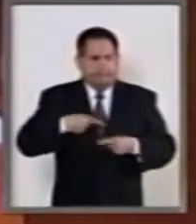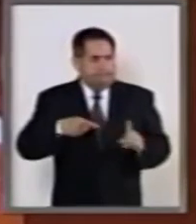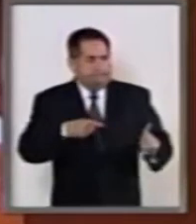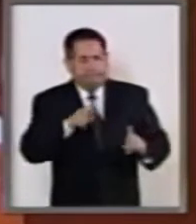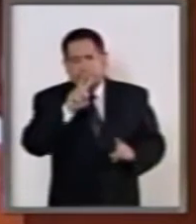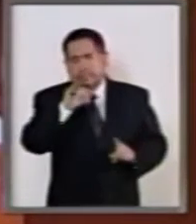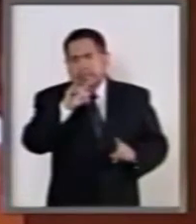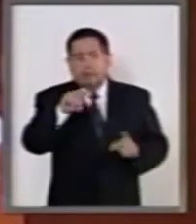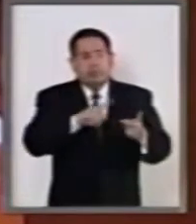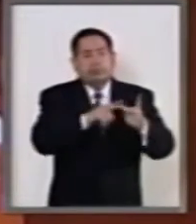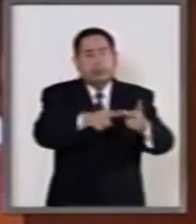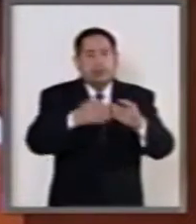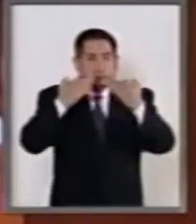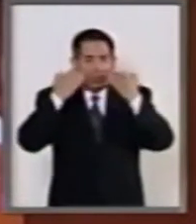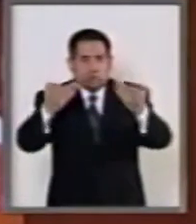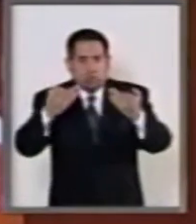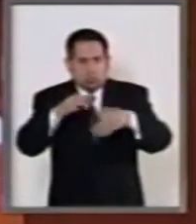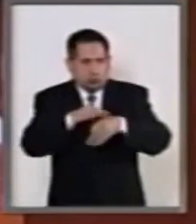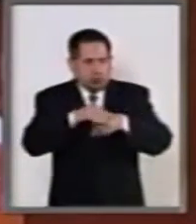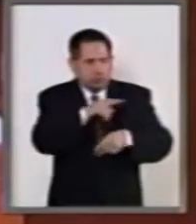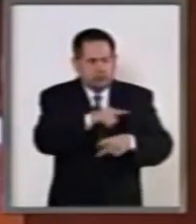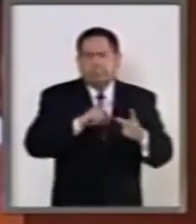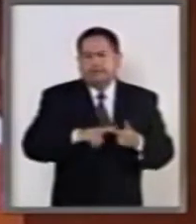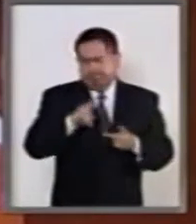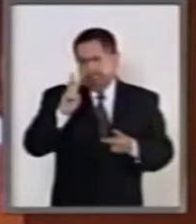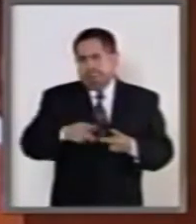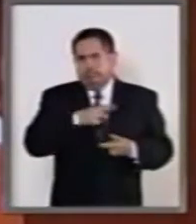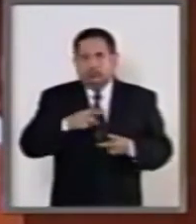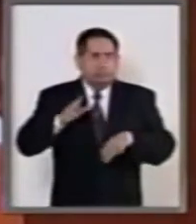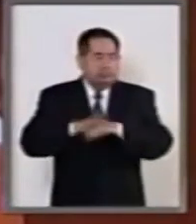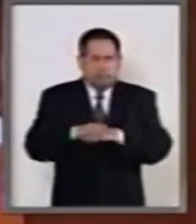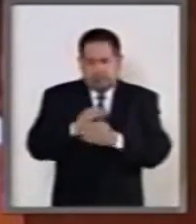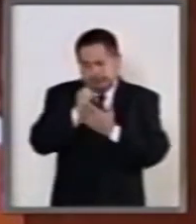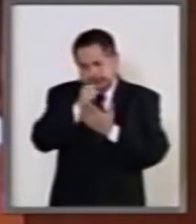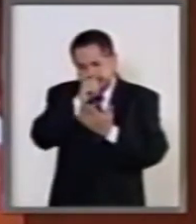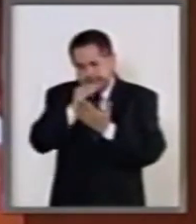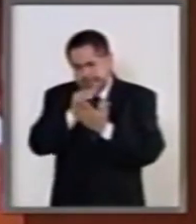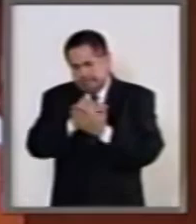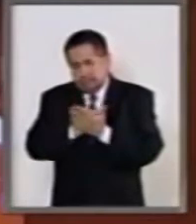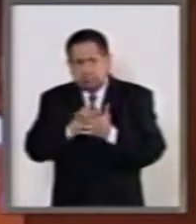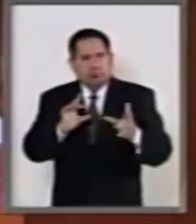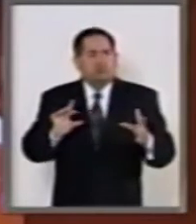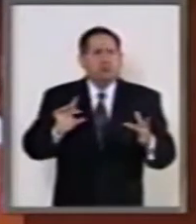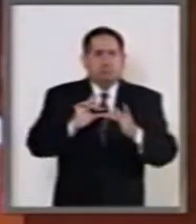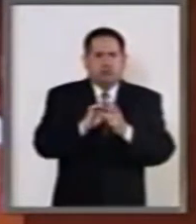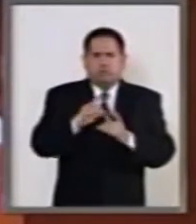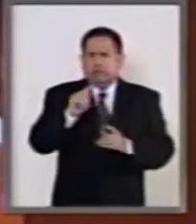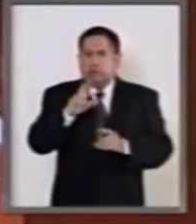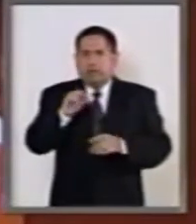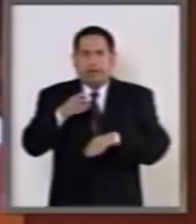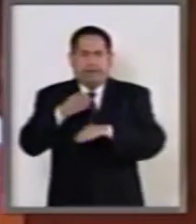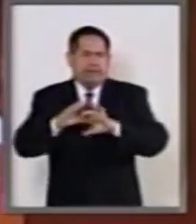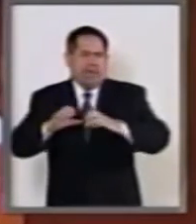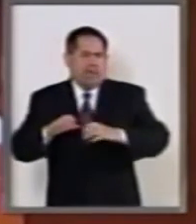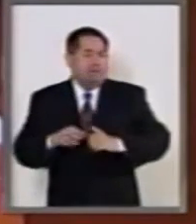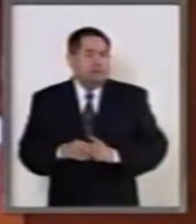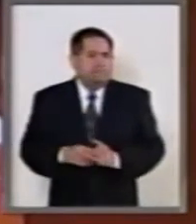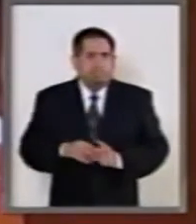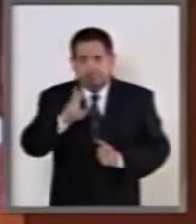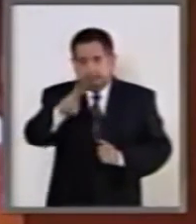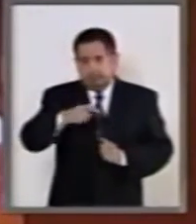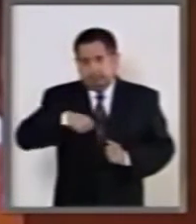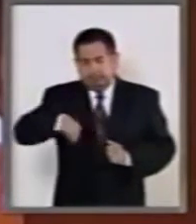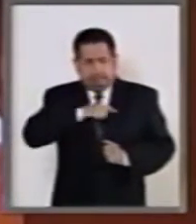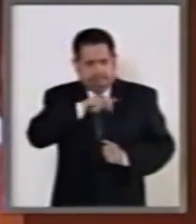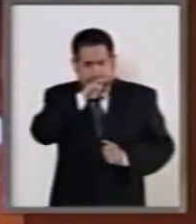víctimas y testigos, pero con criterios más apegados a la teoría penal del acto. Y nos preocupa